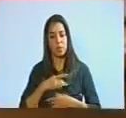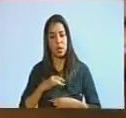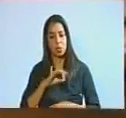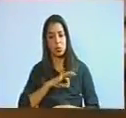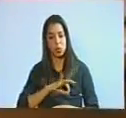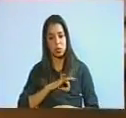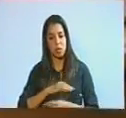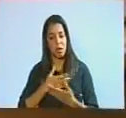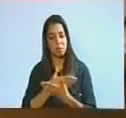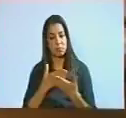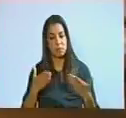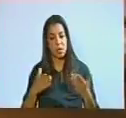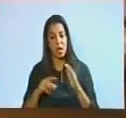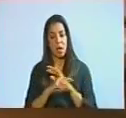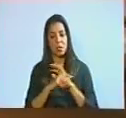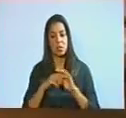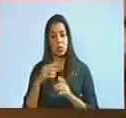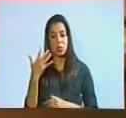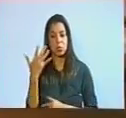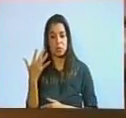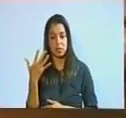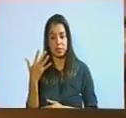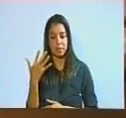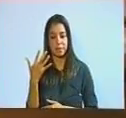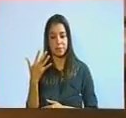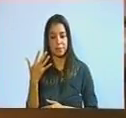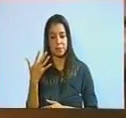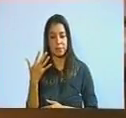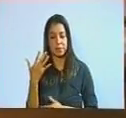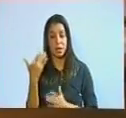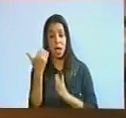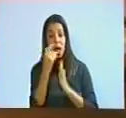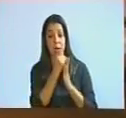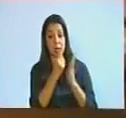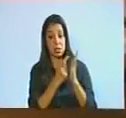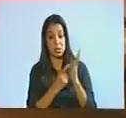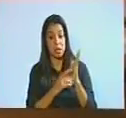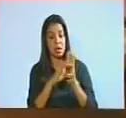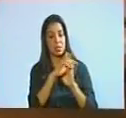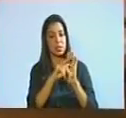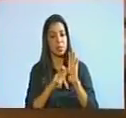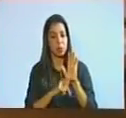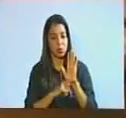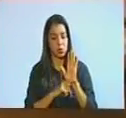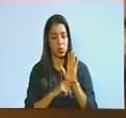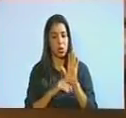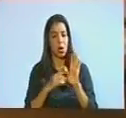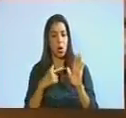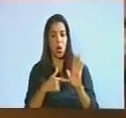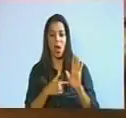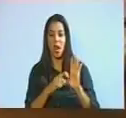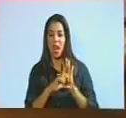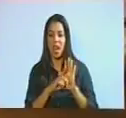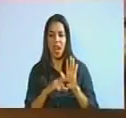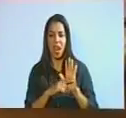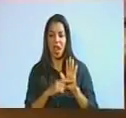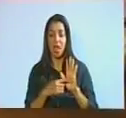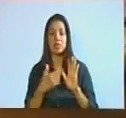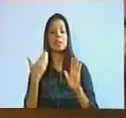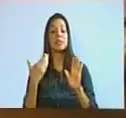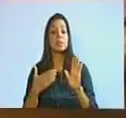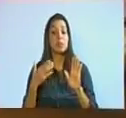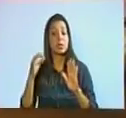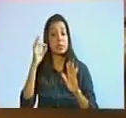social. Artículo 5. Las disposiciones de la presente ley constitucional son de estricto